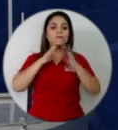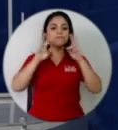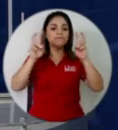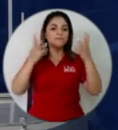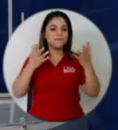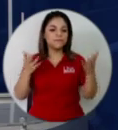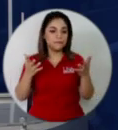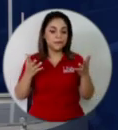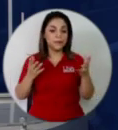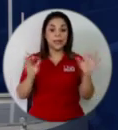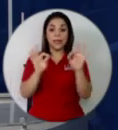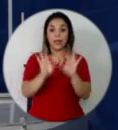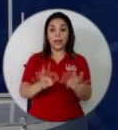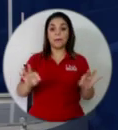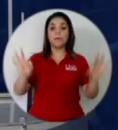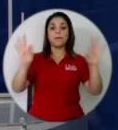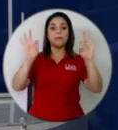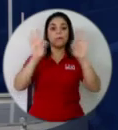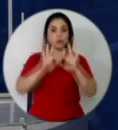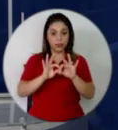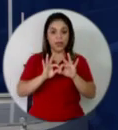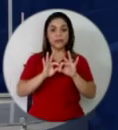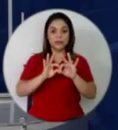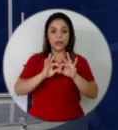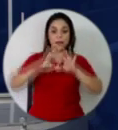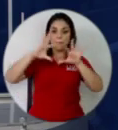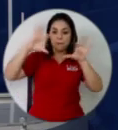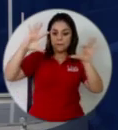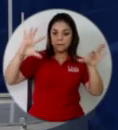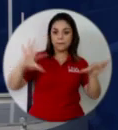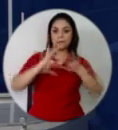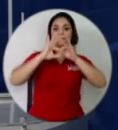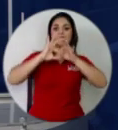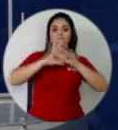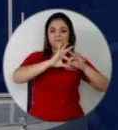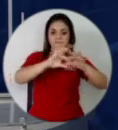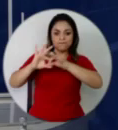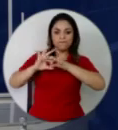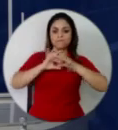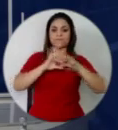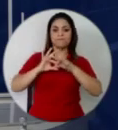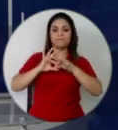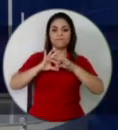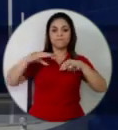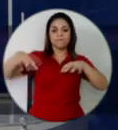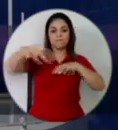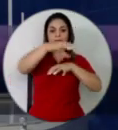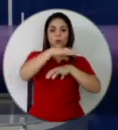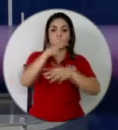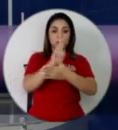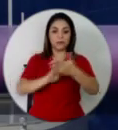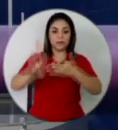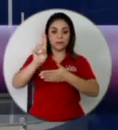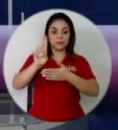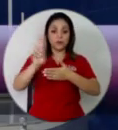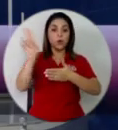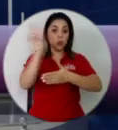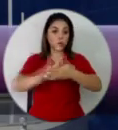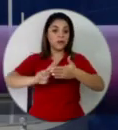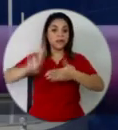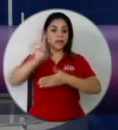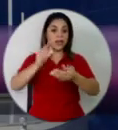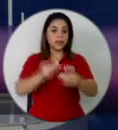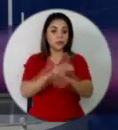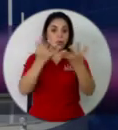y hoy vamos a hablar sobre la importancia de la vinculación interuniversitaria. Las universidades públicas juegan un